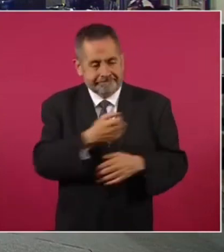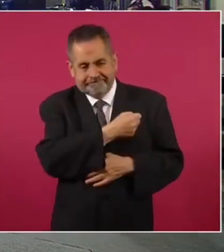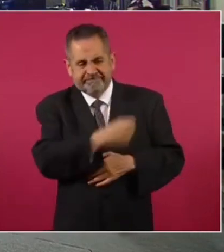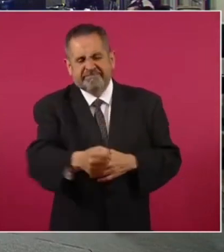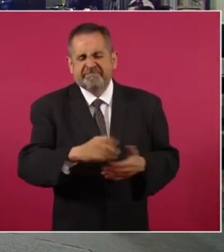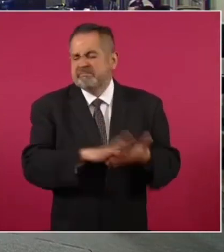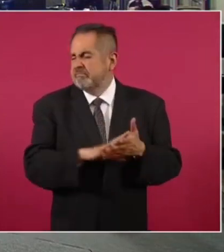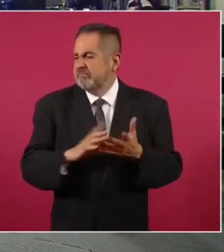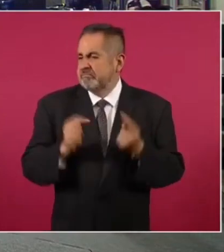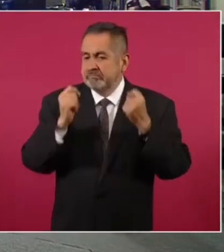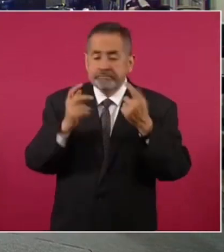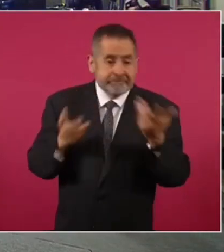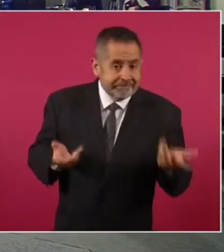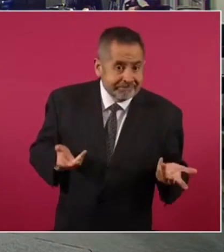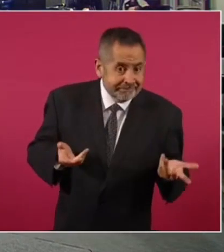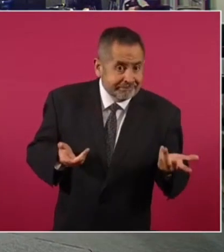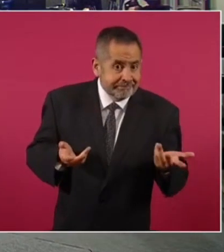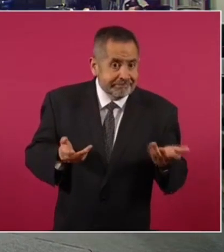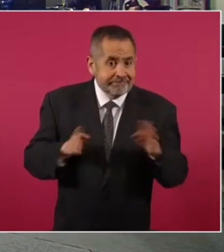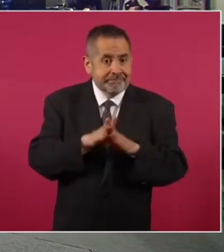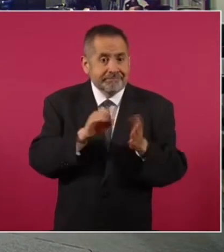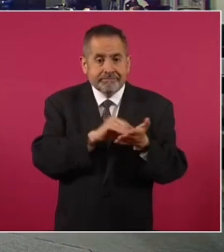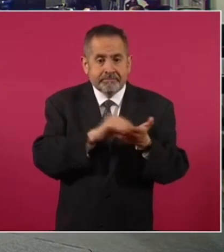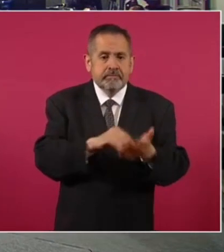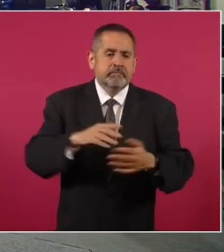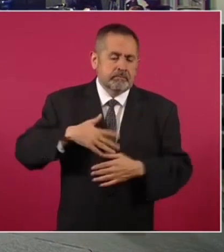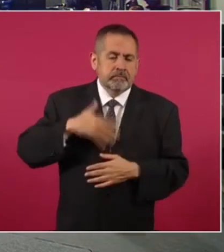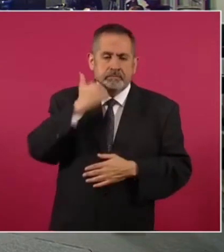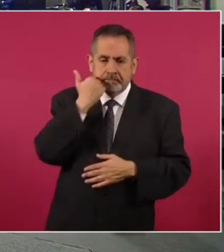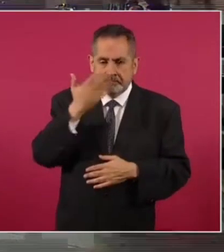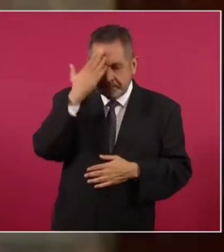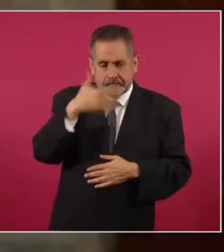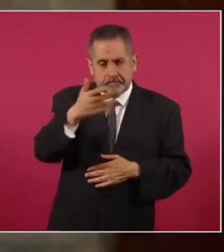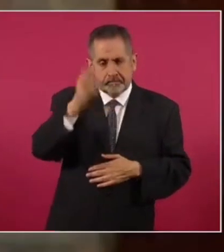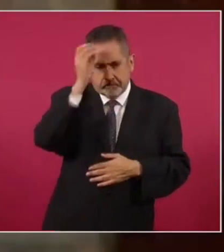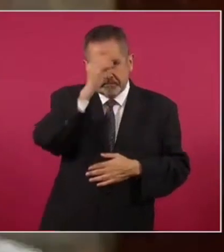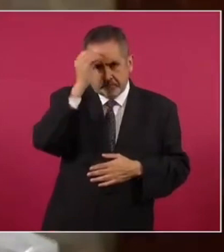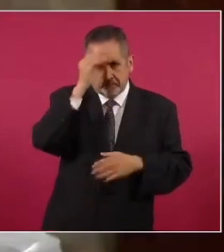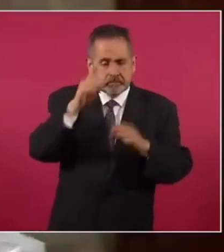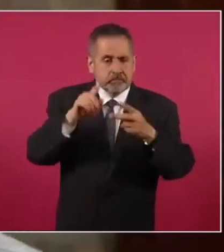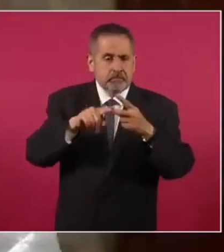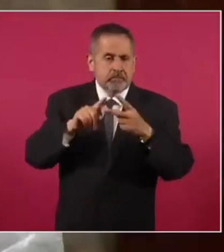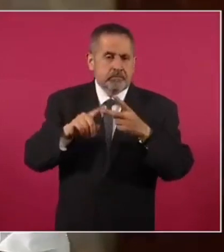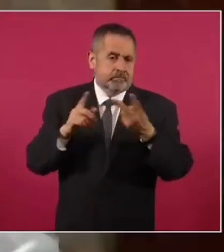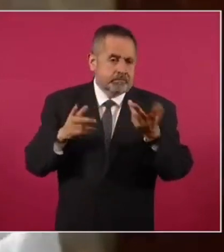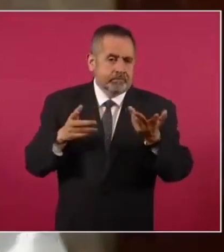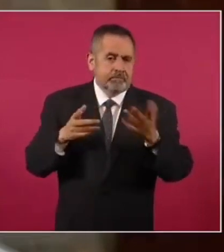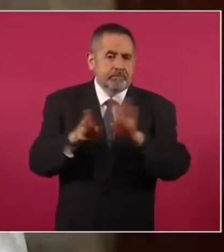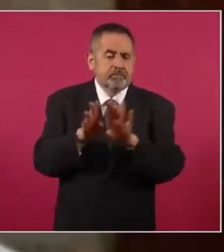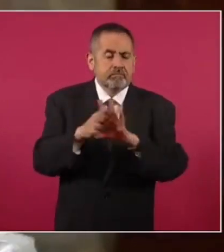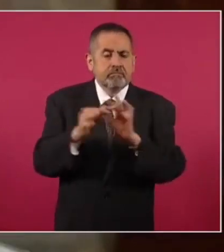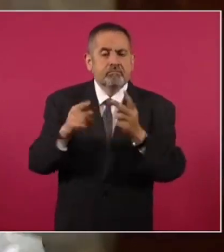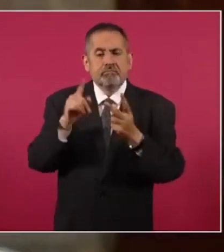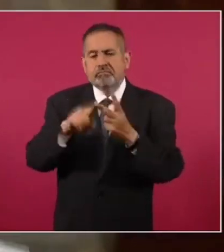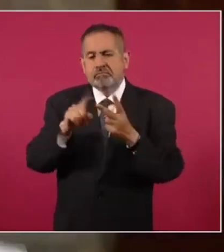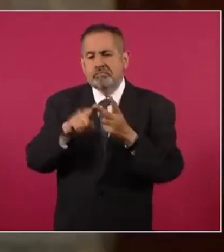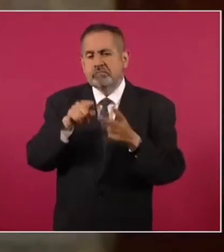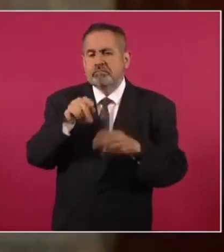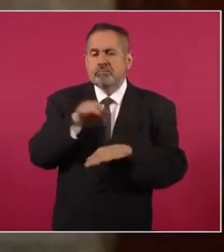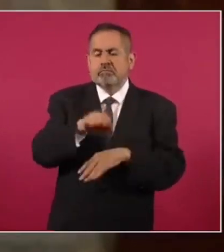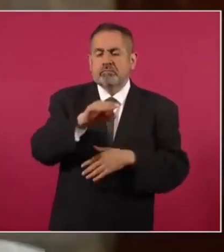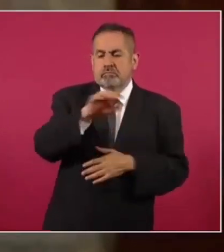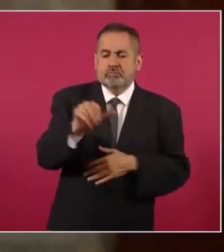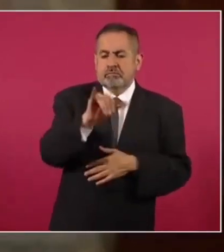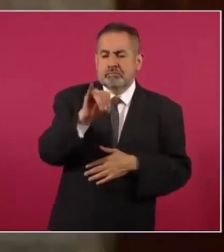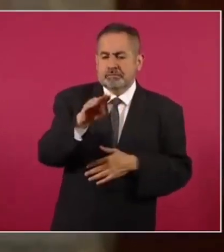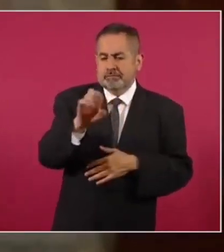pues está en la cárcel todavía, ¿no? Entonces me gustaría, por favor, su opinión sobre este caso, en específico también el de Jaime, porque